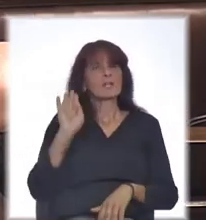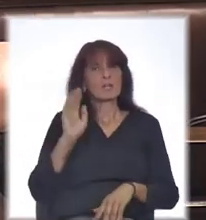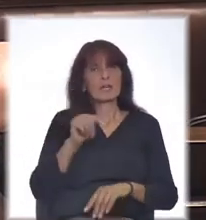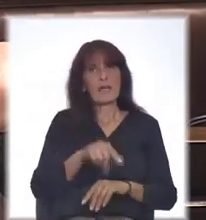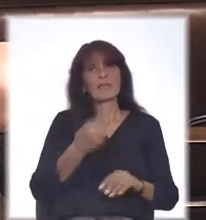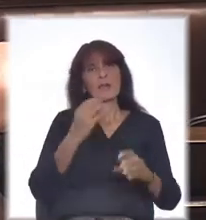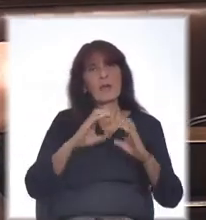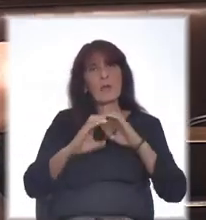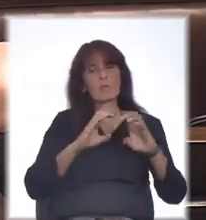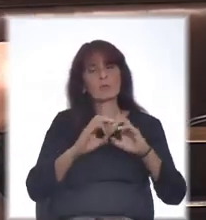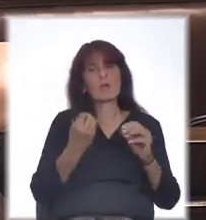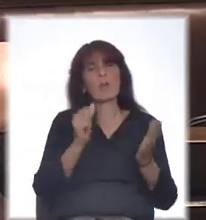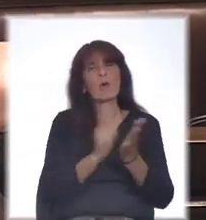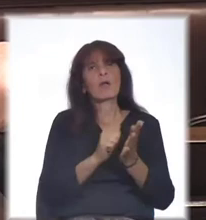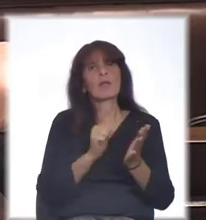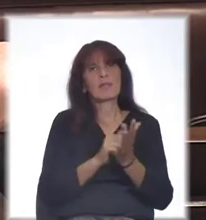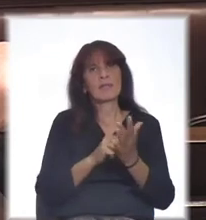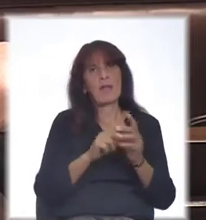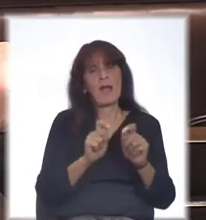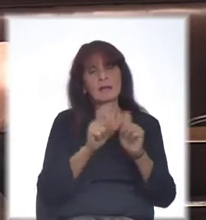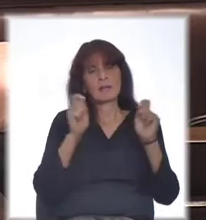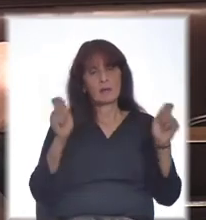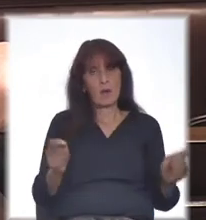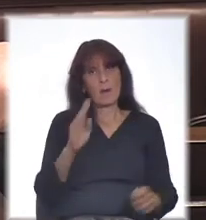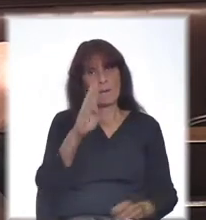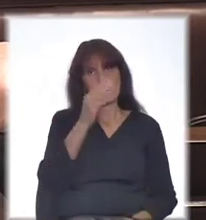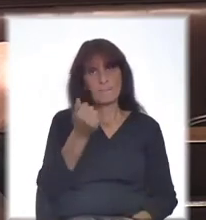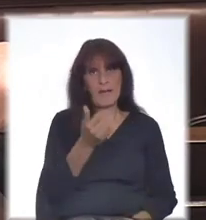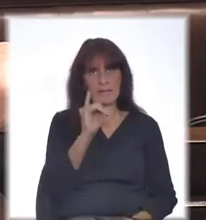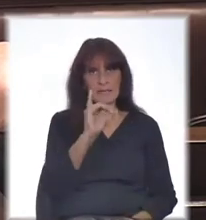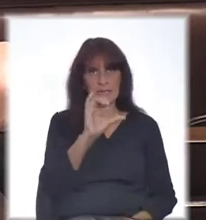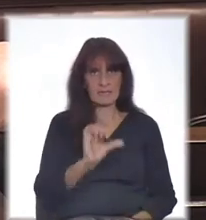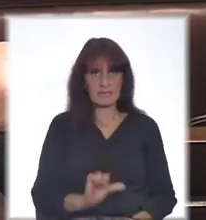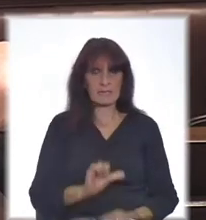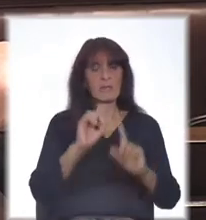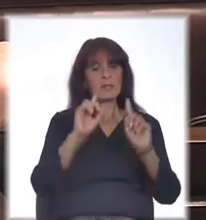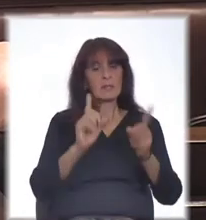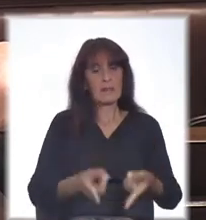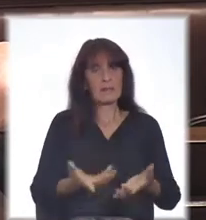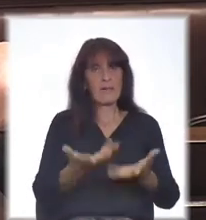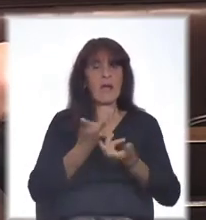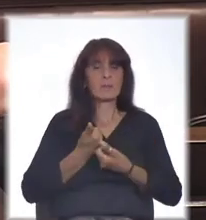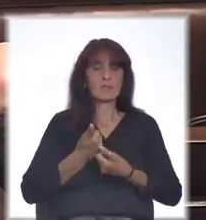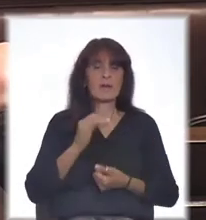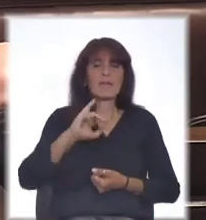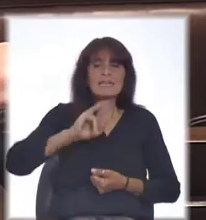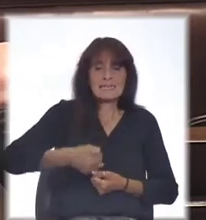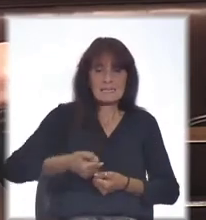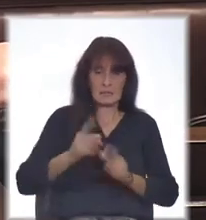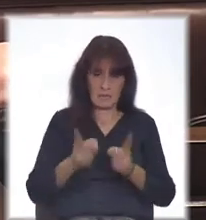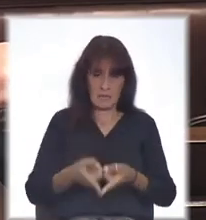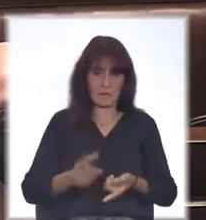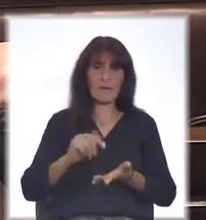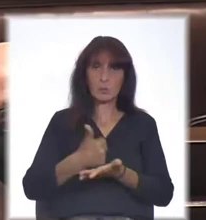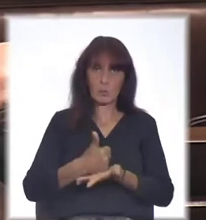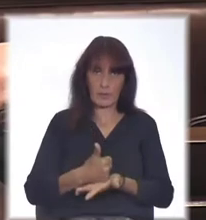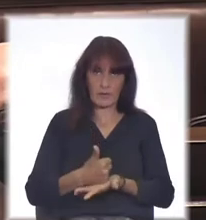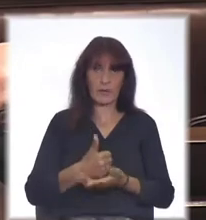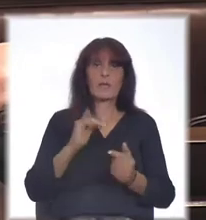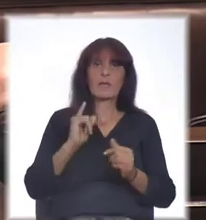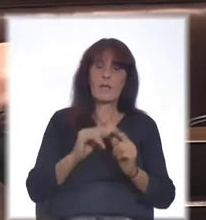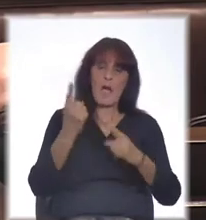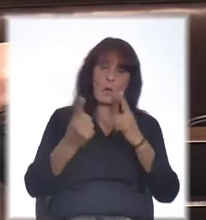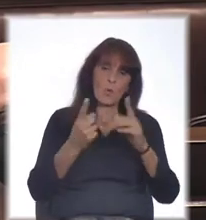de comunicación como el diario El País, como bien se señalaba. Y también estuvieron los que apoyaron el sí. Y también estuvieron algunos